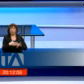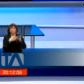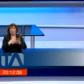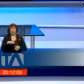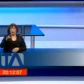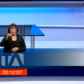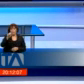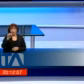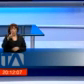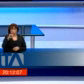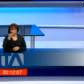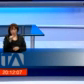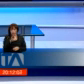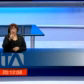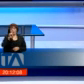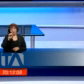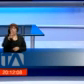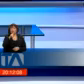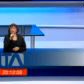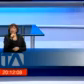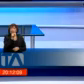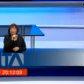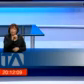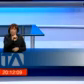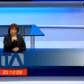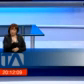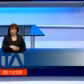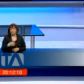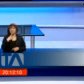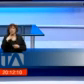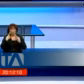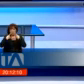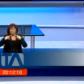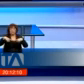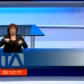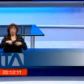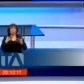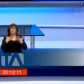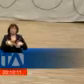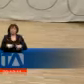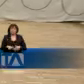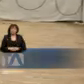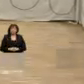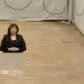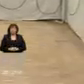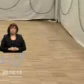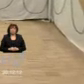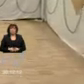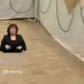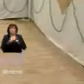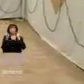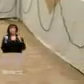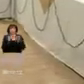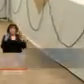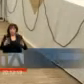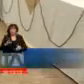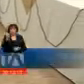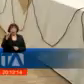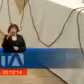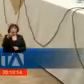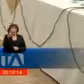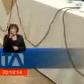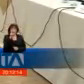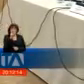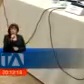Con esto se notificará a las partes para empezar las comparecencias. Asambleísta María José Carrión. Por